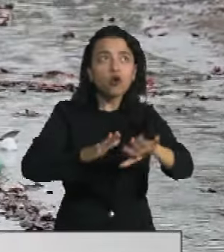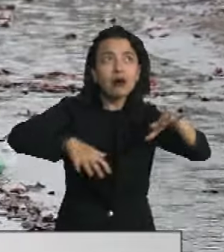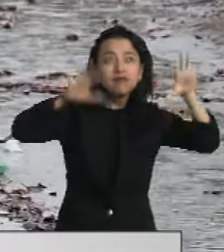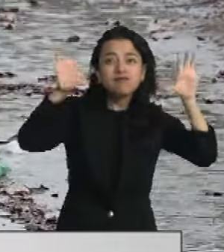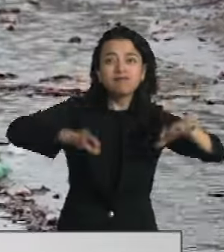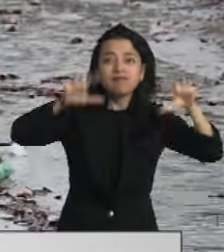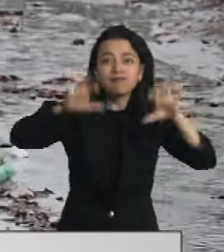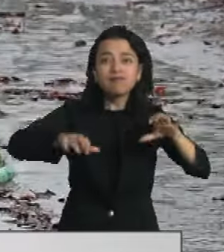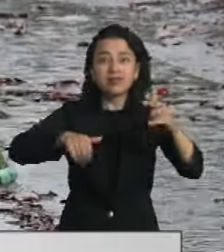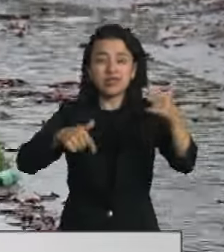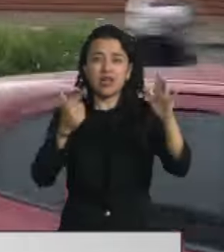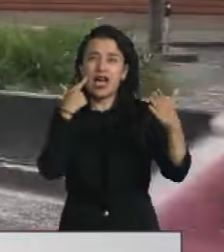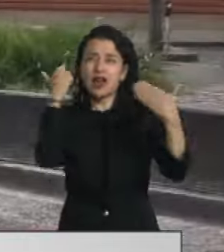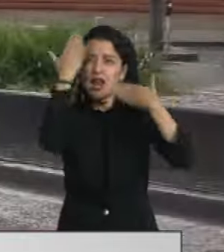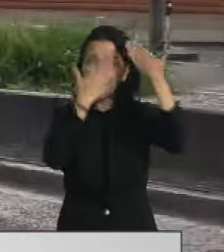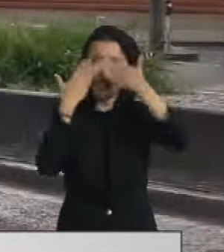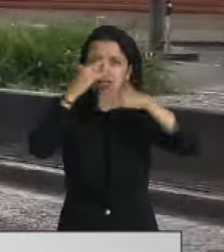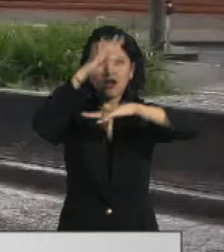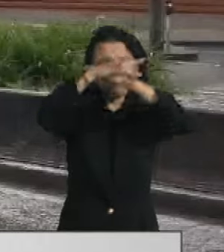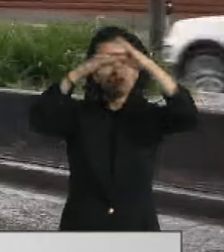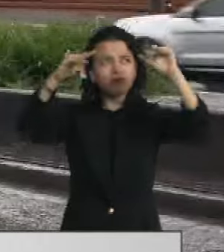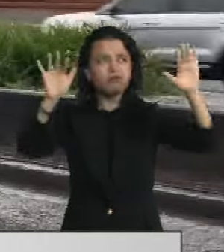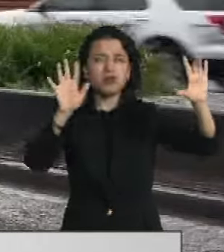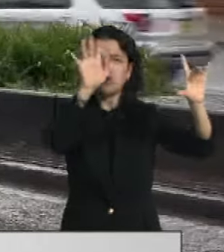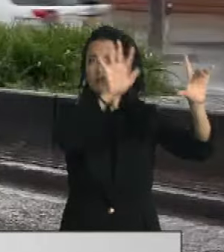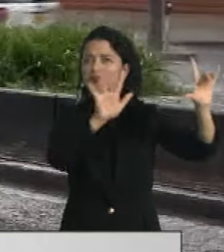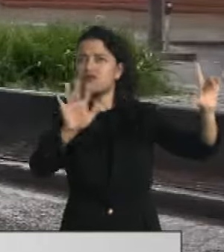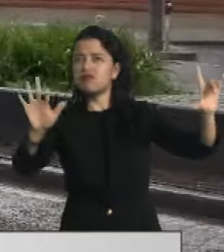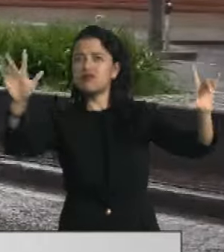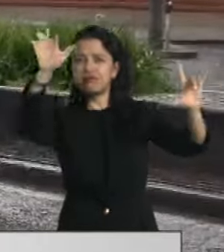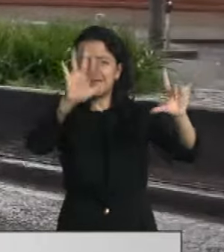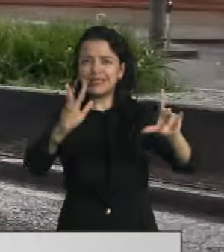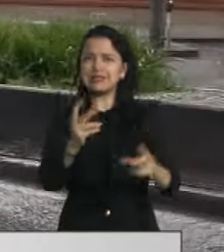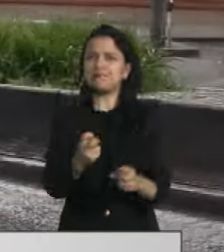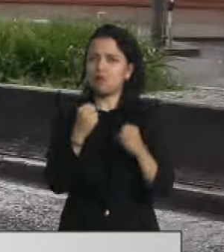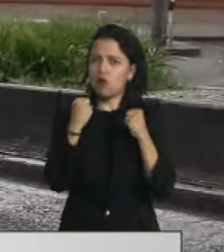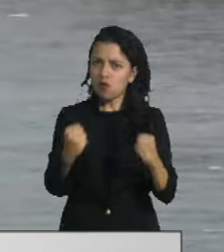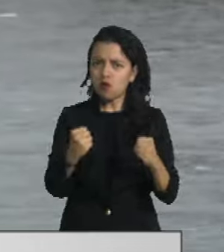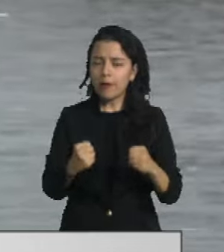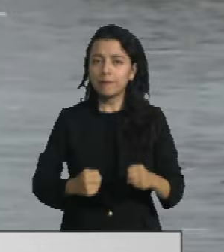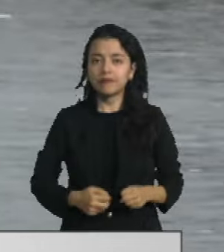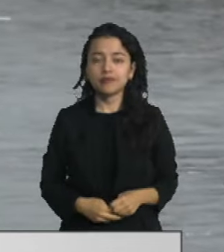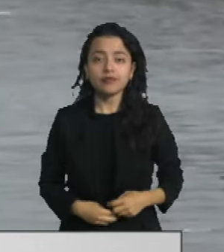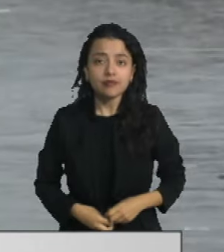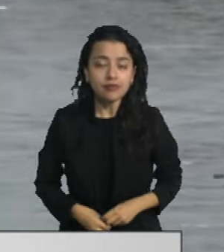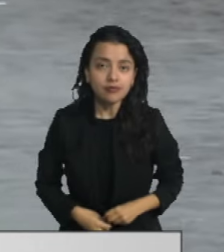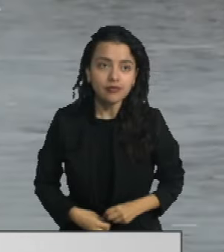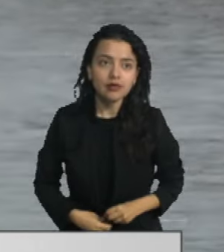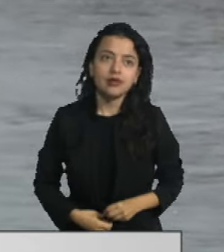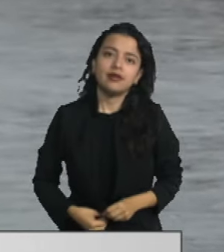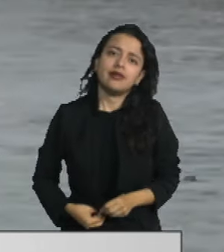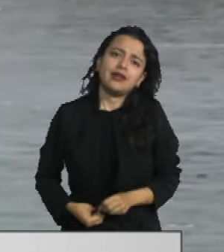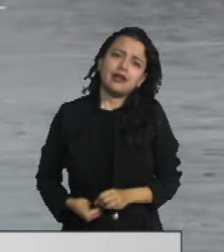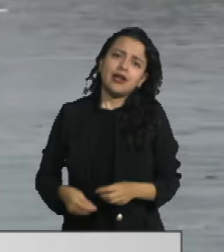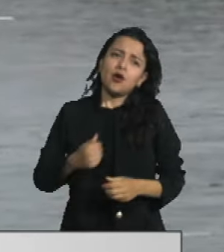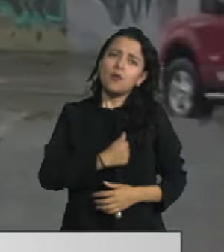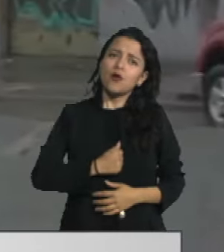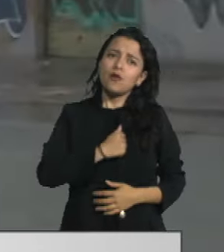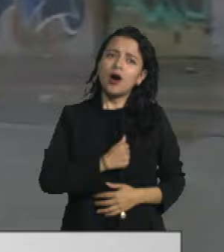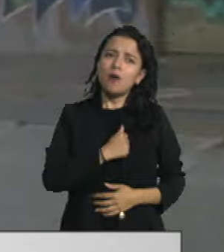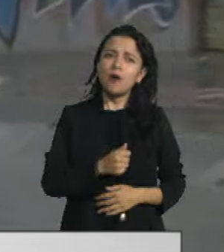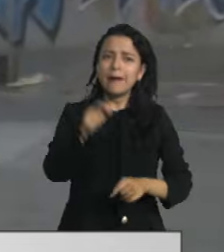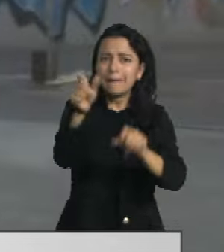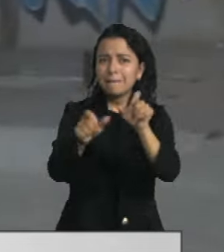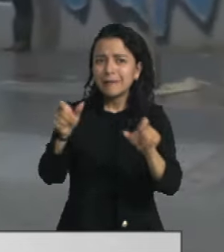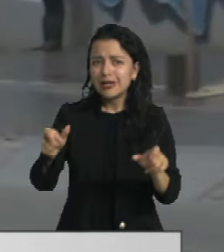según las autoridades distritales. El principal llamado a toda la ciudadanía es tratar de no arrojar basura a las calles,